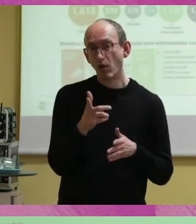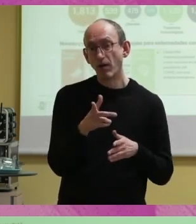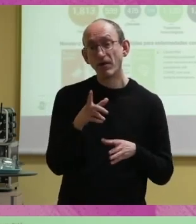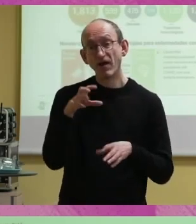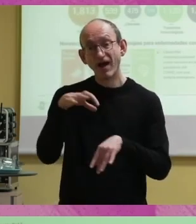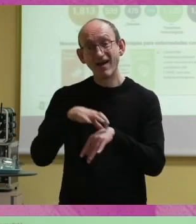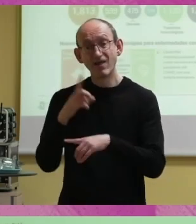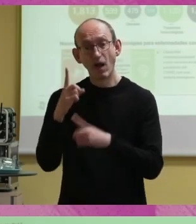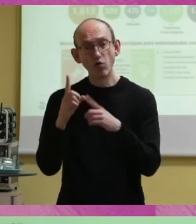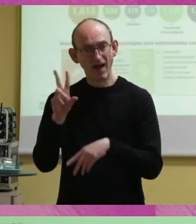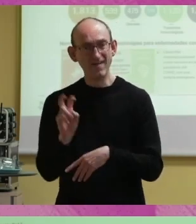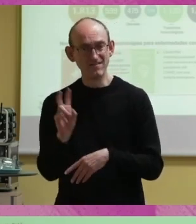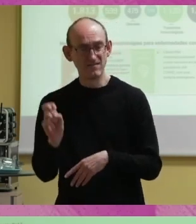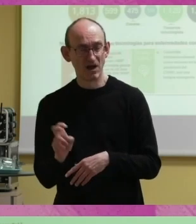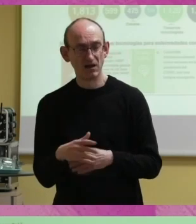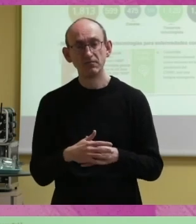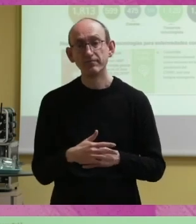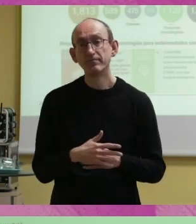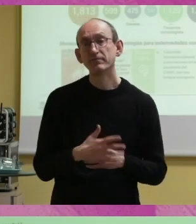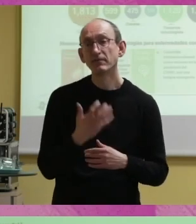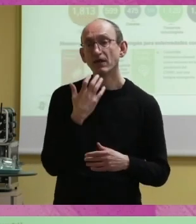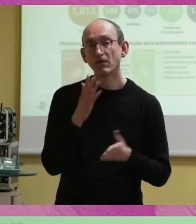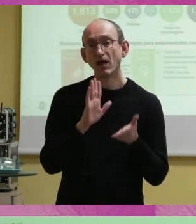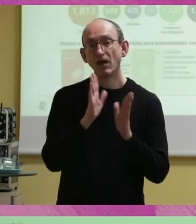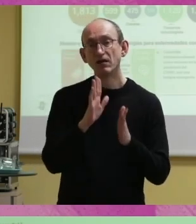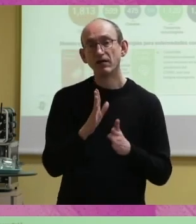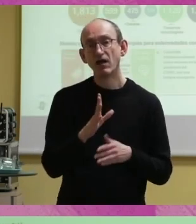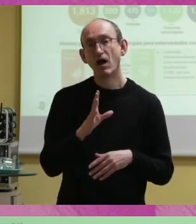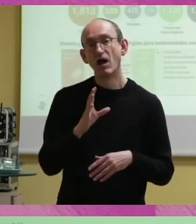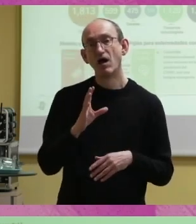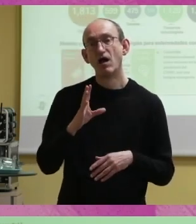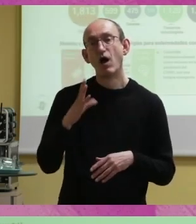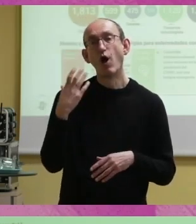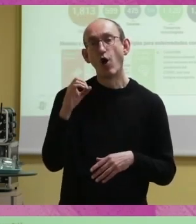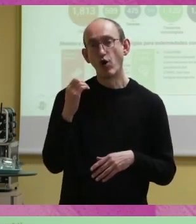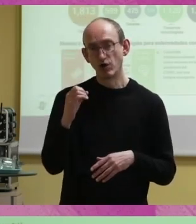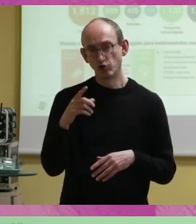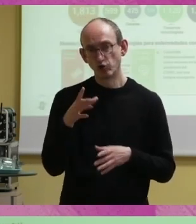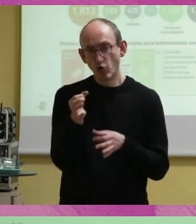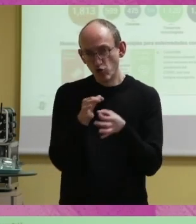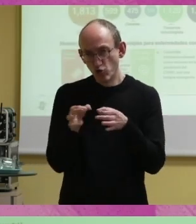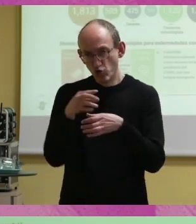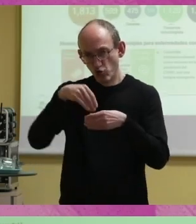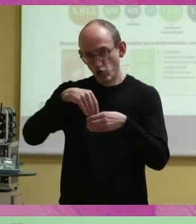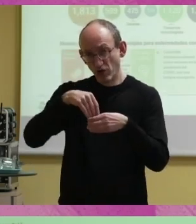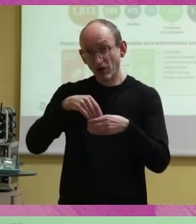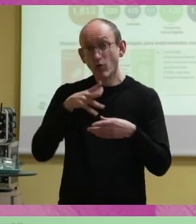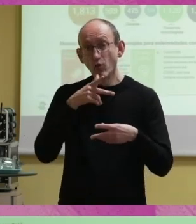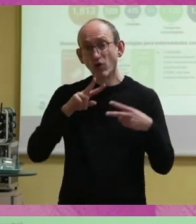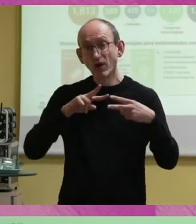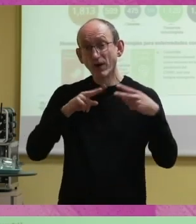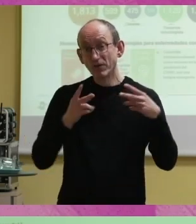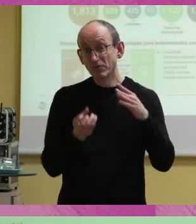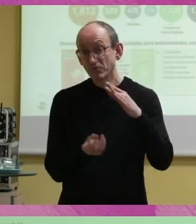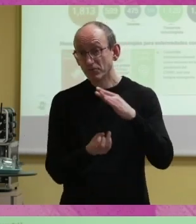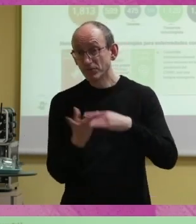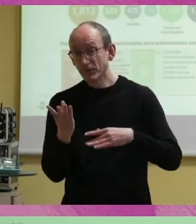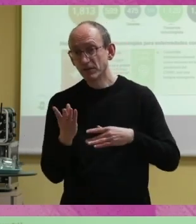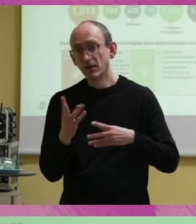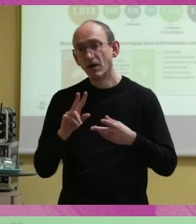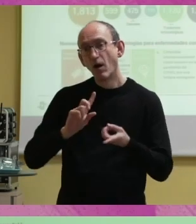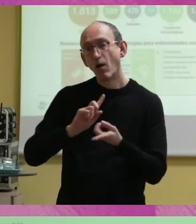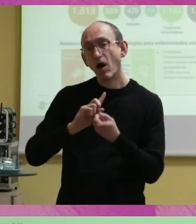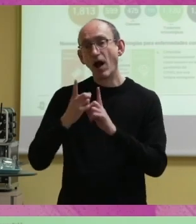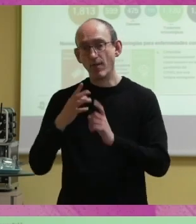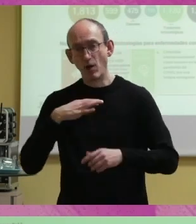nos puede servir. También la terapia con oligonucleótidos, que vemos que puede modular la expresión génica. Y para enfermedades que, por